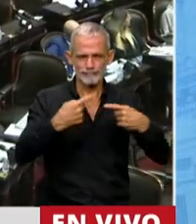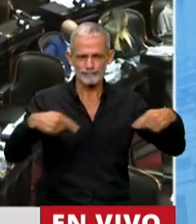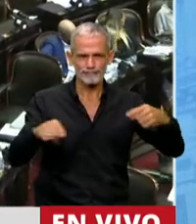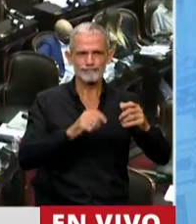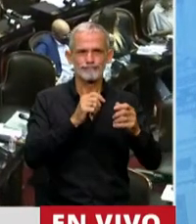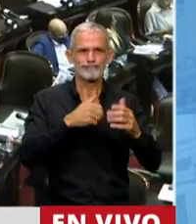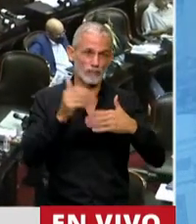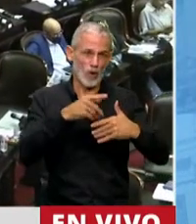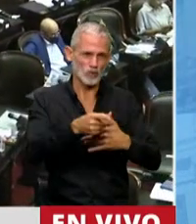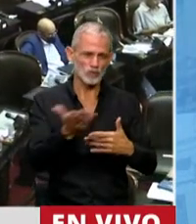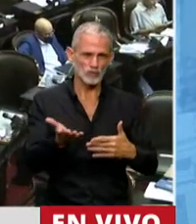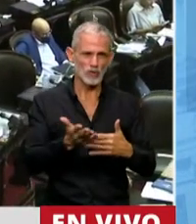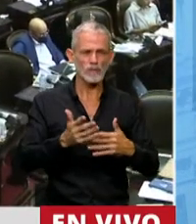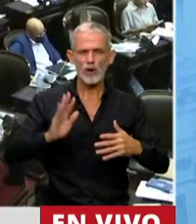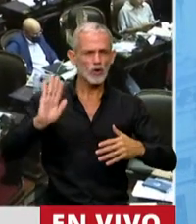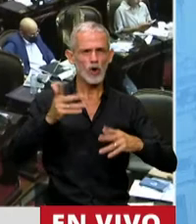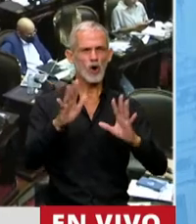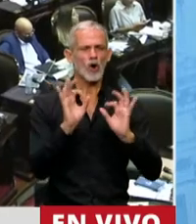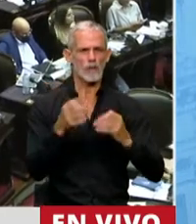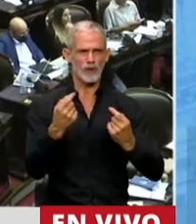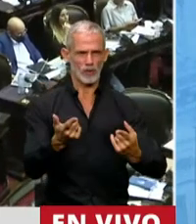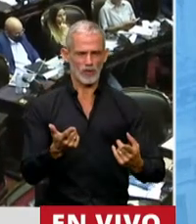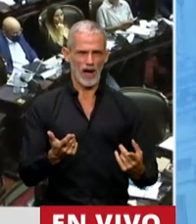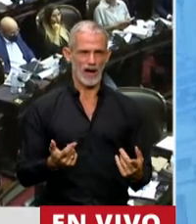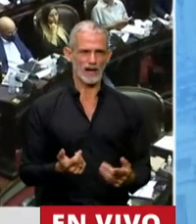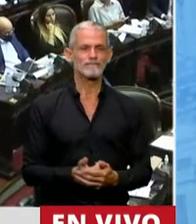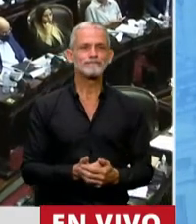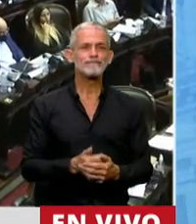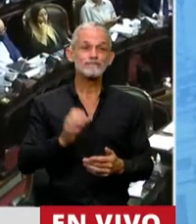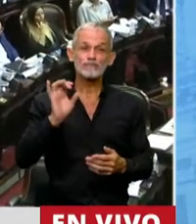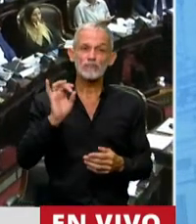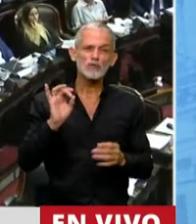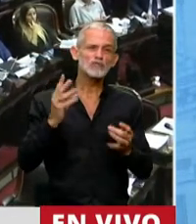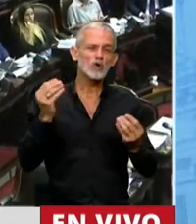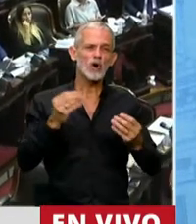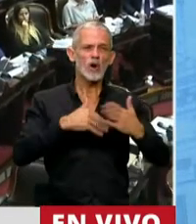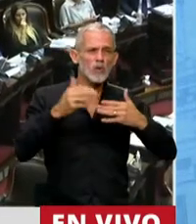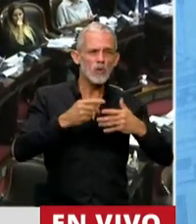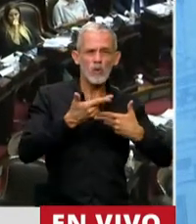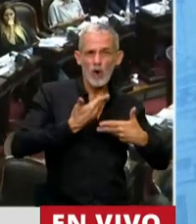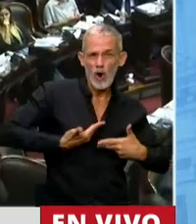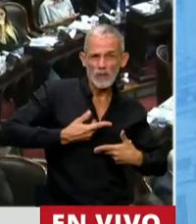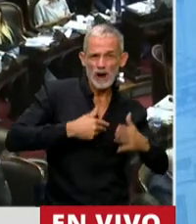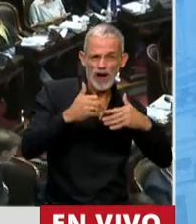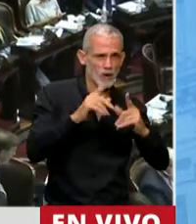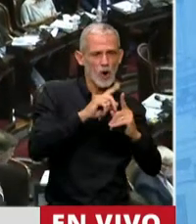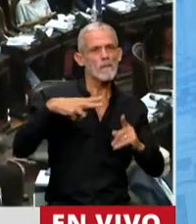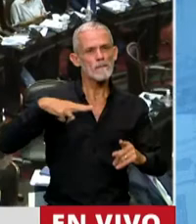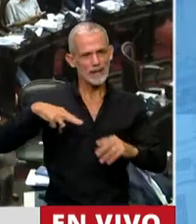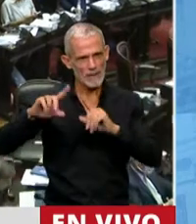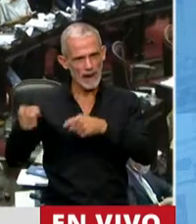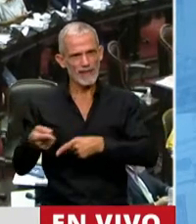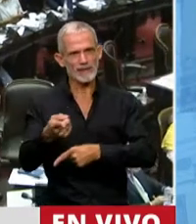construcción, pero en todo su potencial, no solamente en la obra pública, sino también en la obra